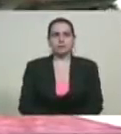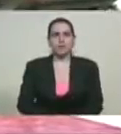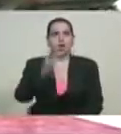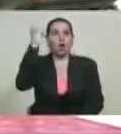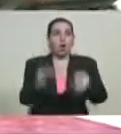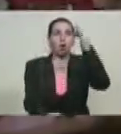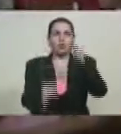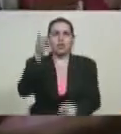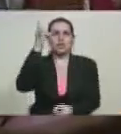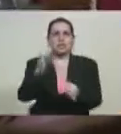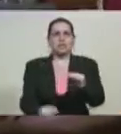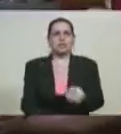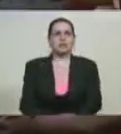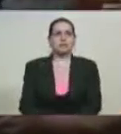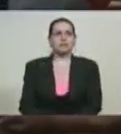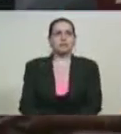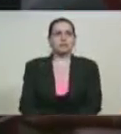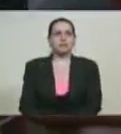justicia.